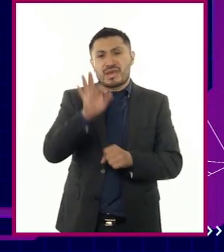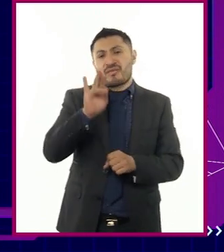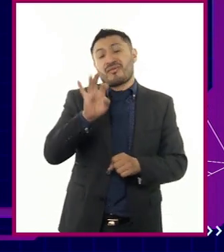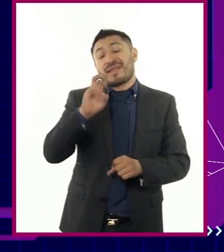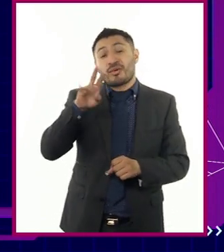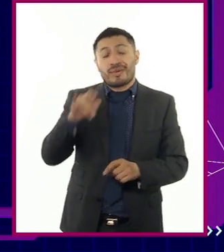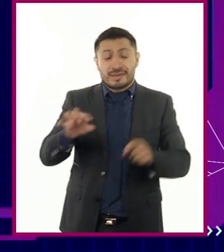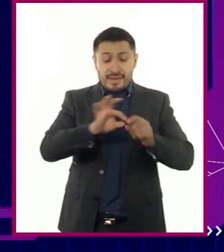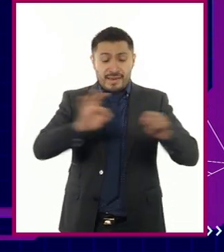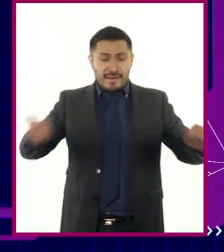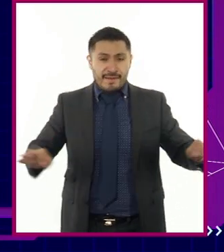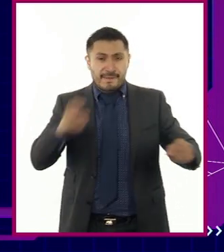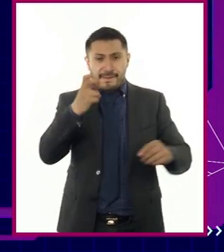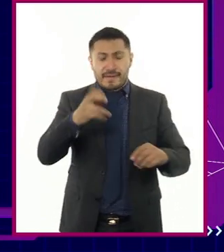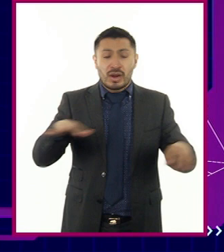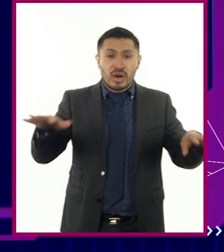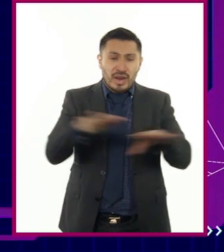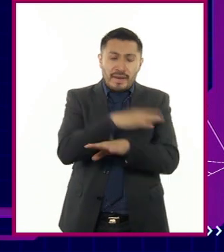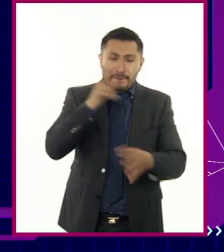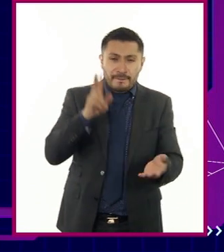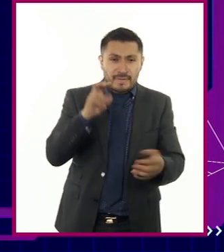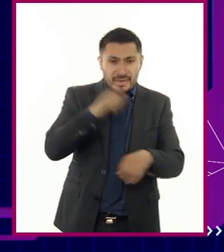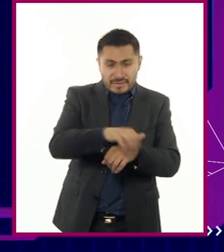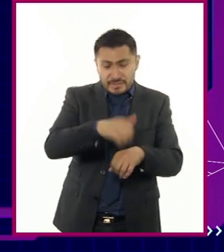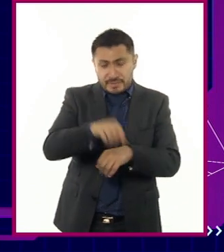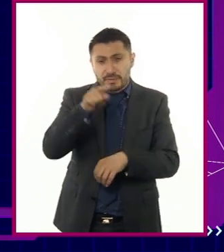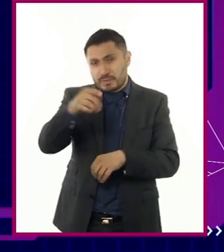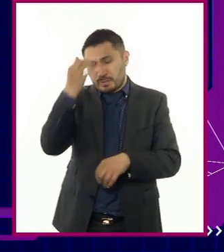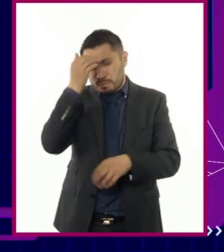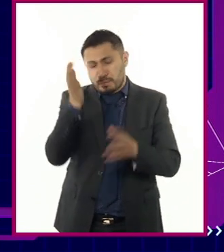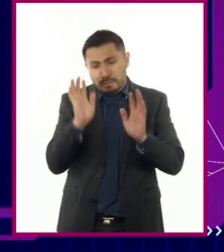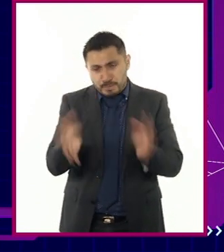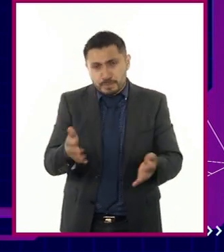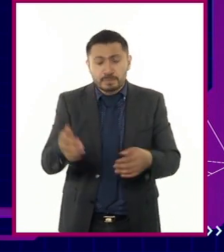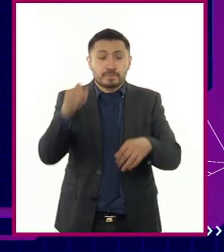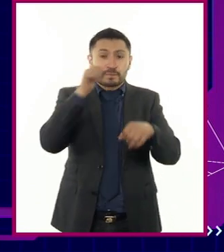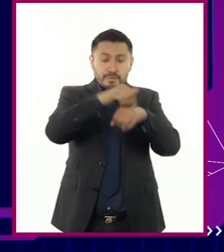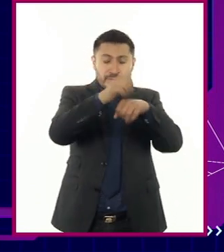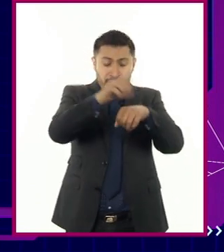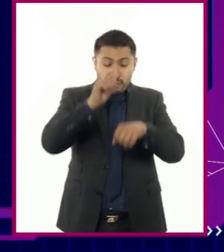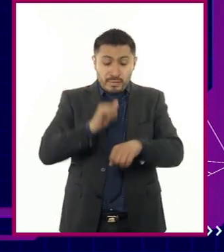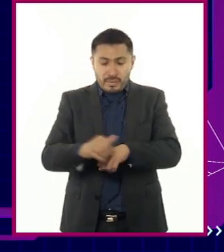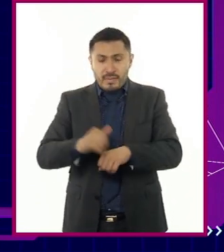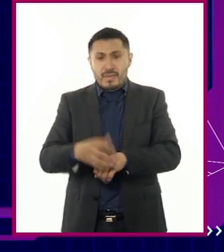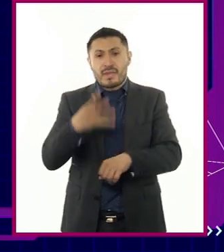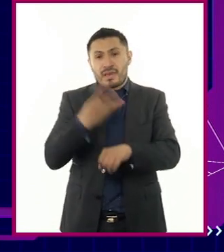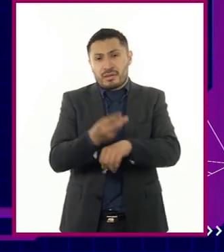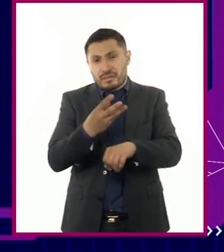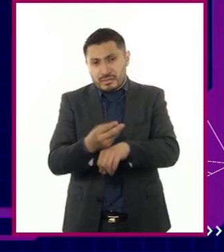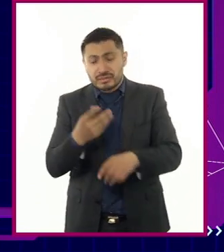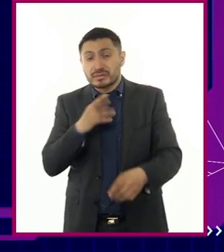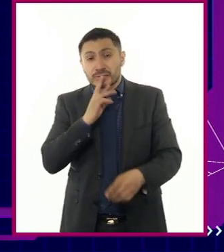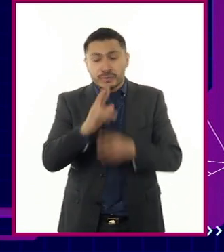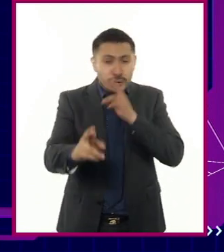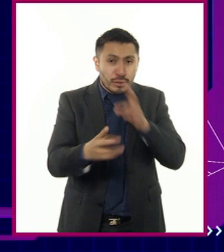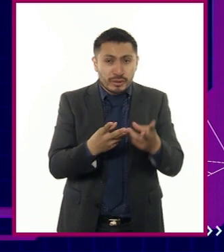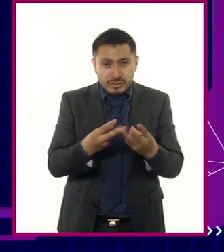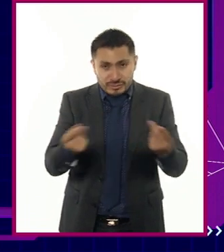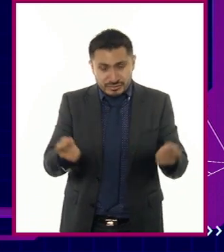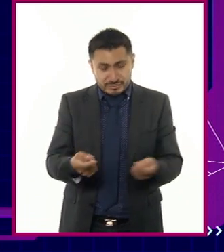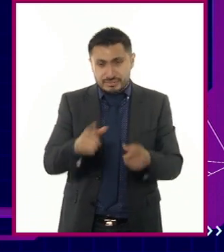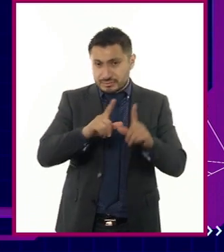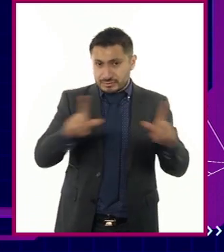Para ello, sustituyan los valores conocidos en la fórmula y realicen las operaciones indicadas. ¿Están listas y